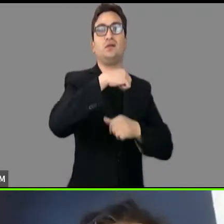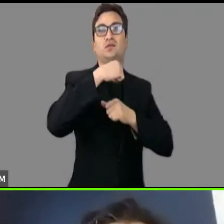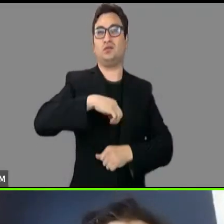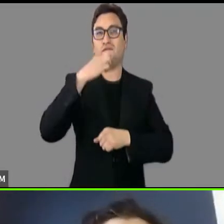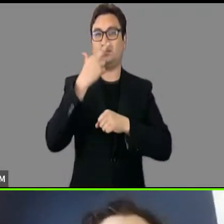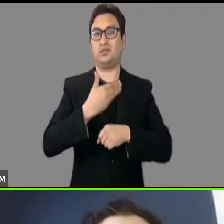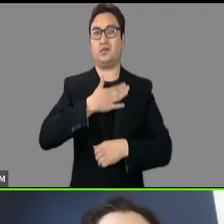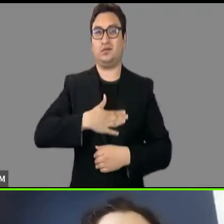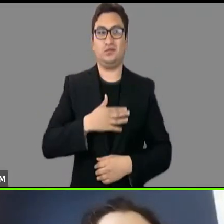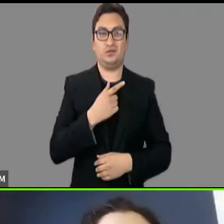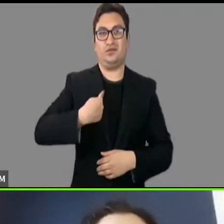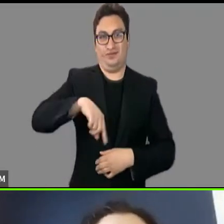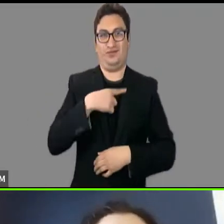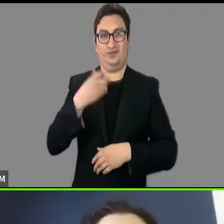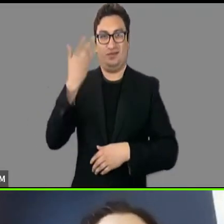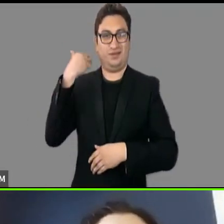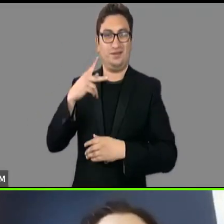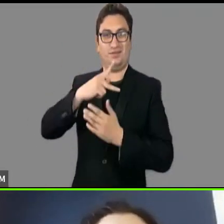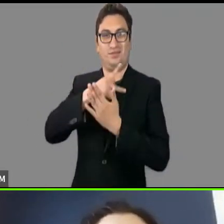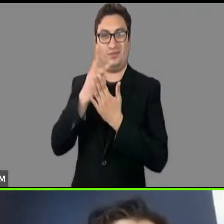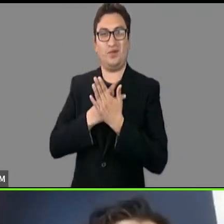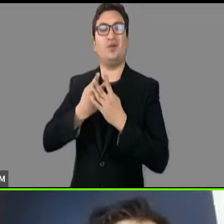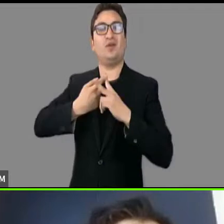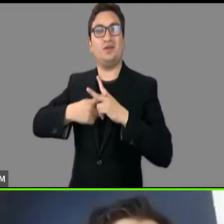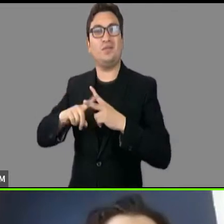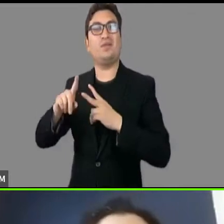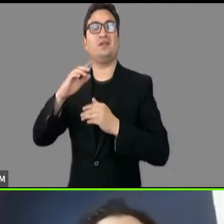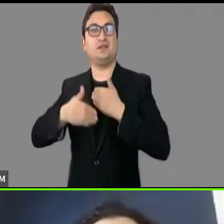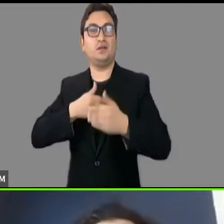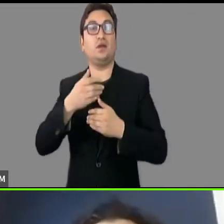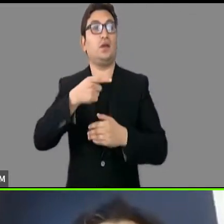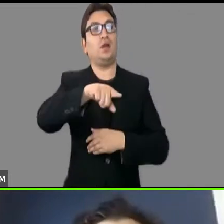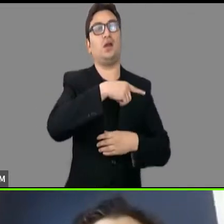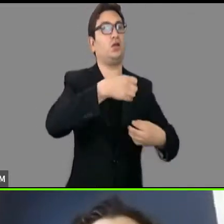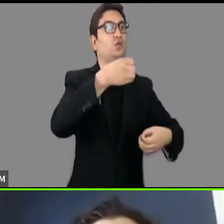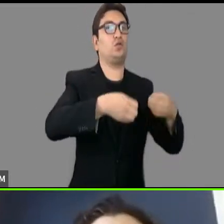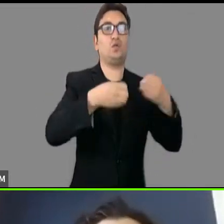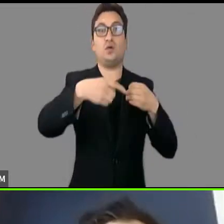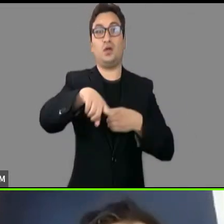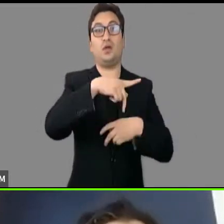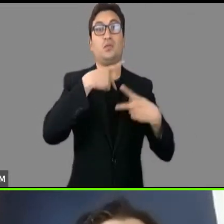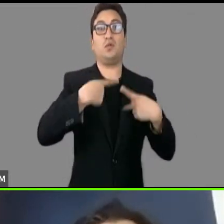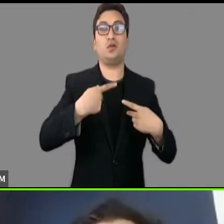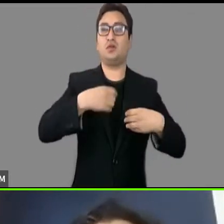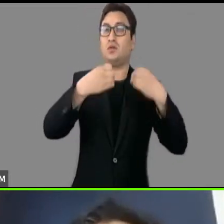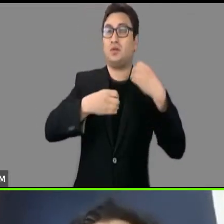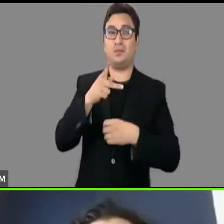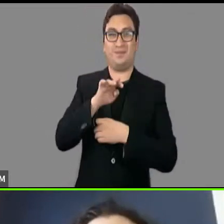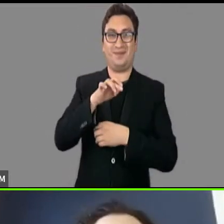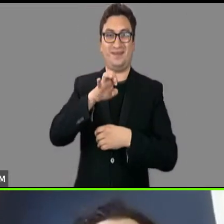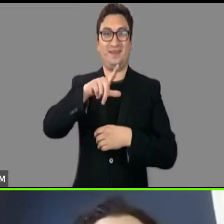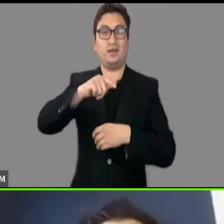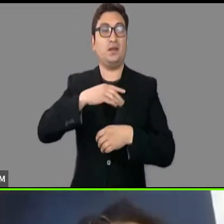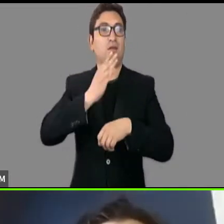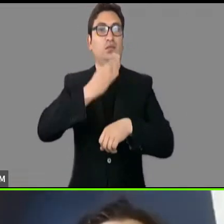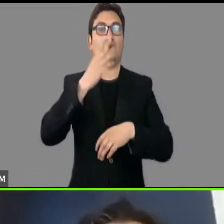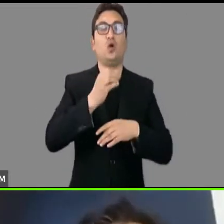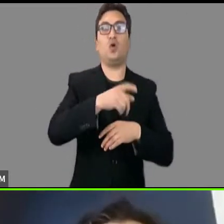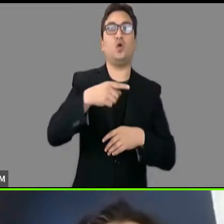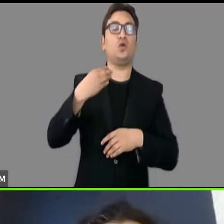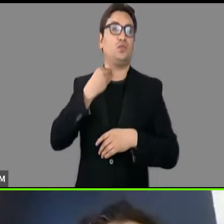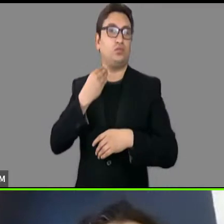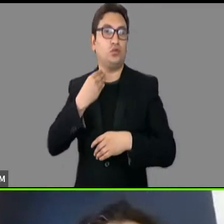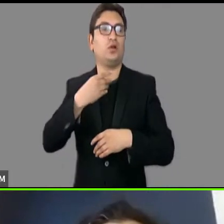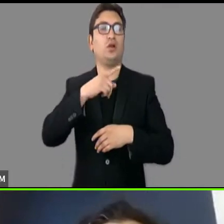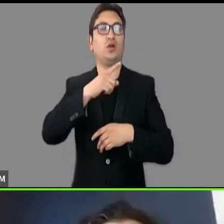las audiencias y los jueces penales nos preguntaban, o los defensores de oficio, o los mismos fiscales, qué era la Convención sobre los